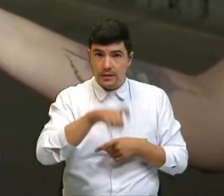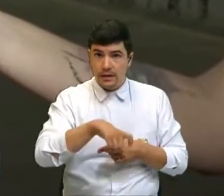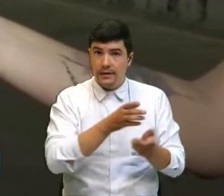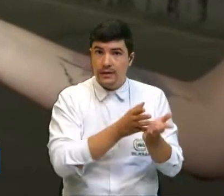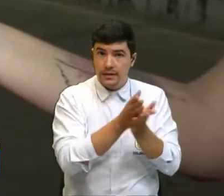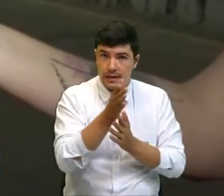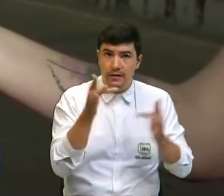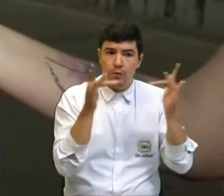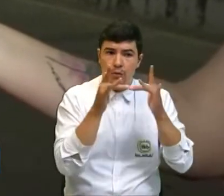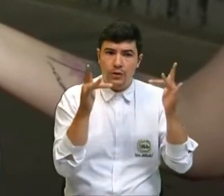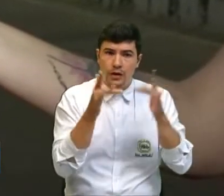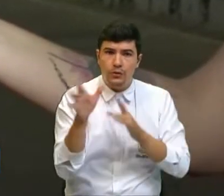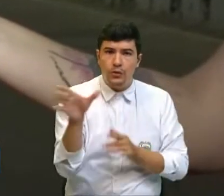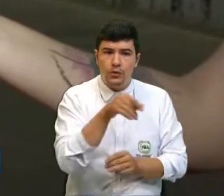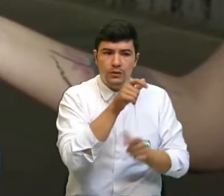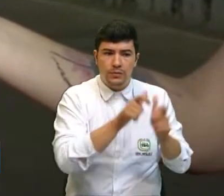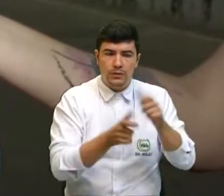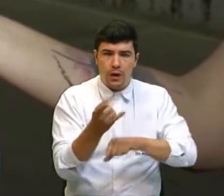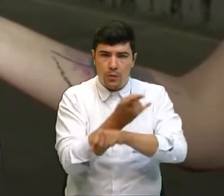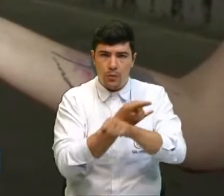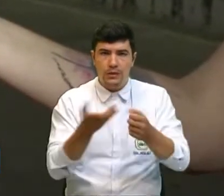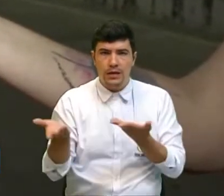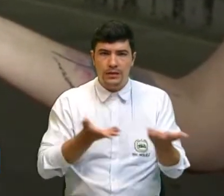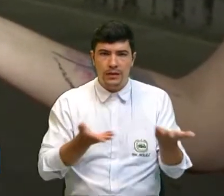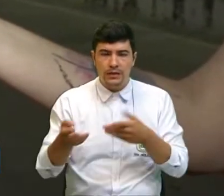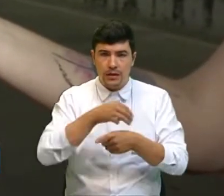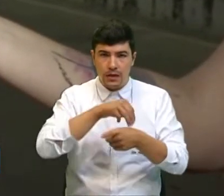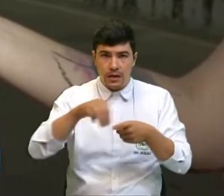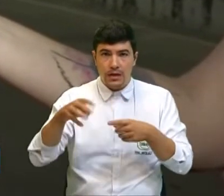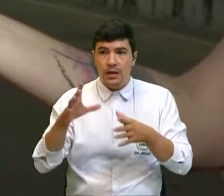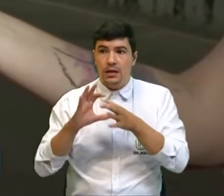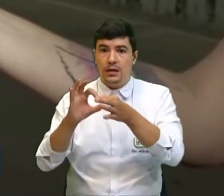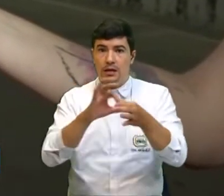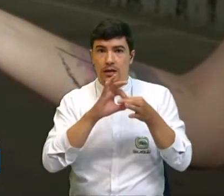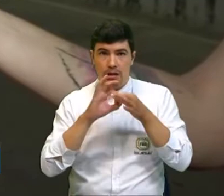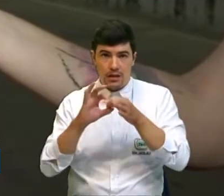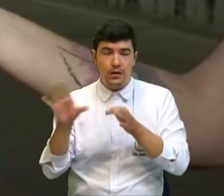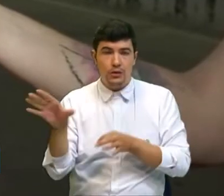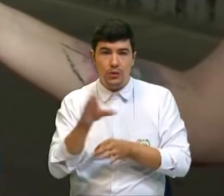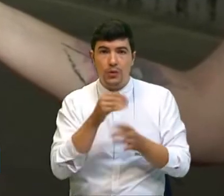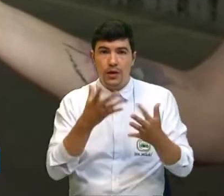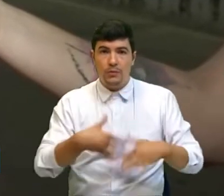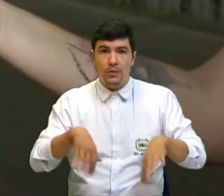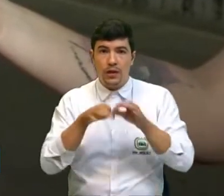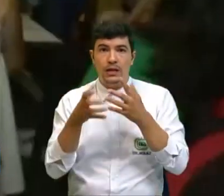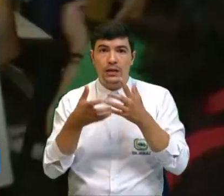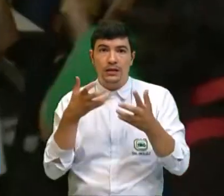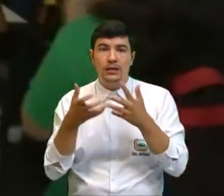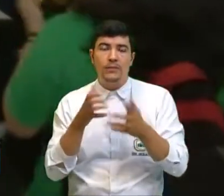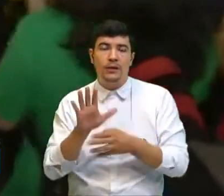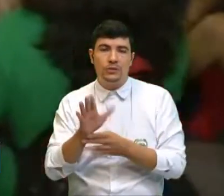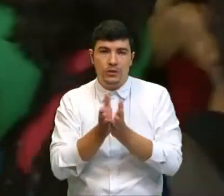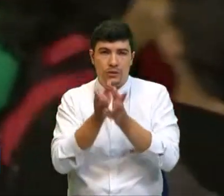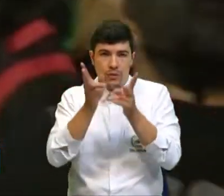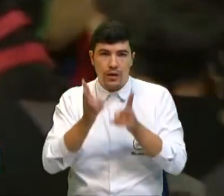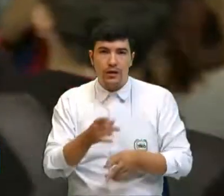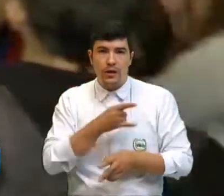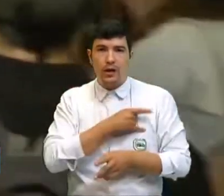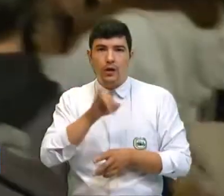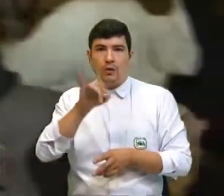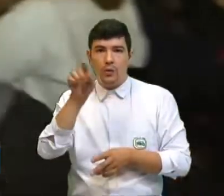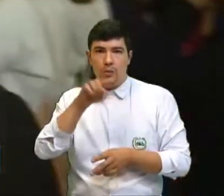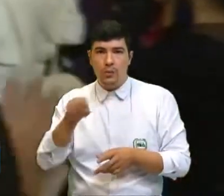con todos nuestros usuarios y fue con esa colectividad tan importante para el sistema como son los estudiantes de la uis alrededor de 100